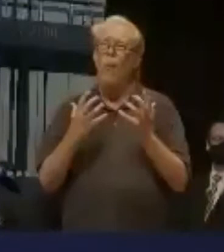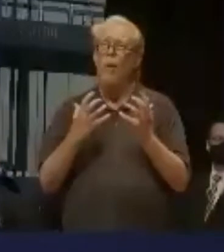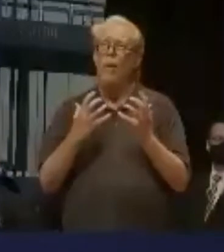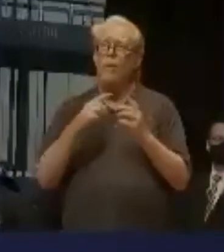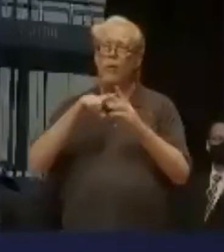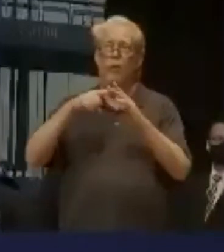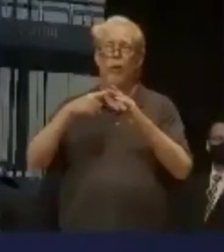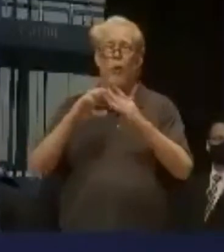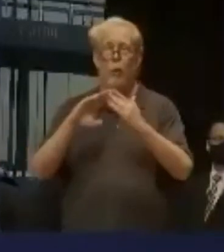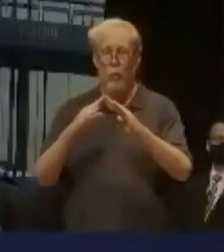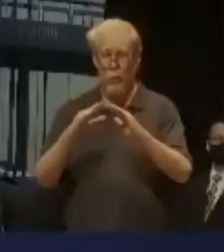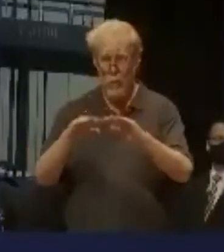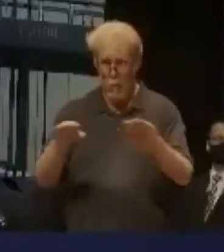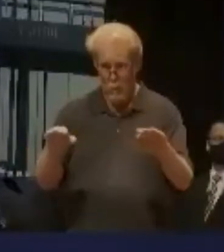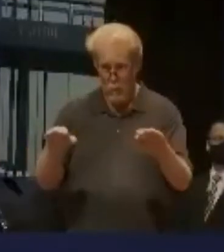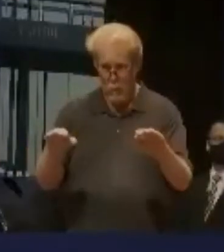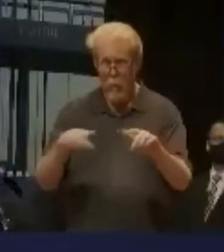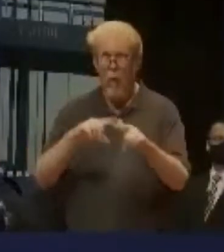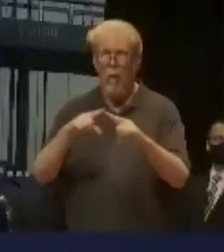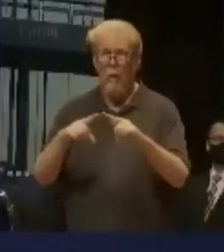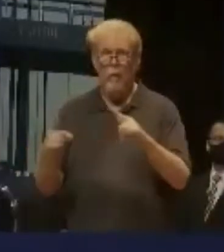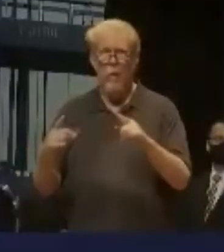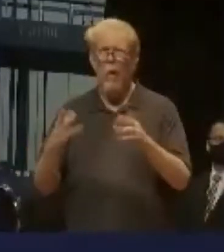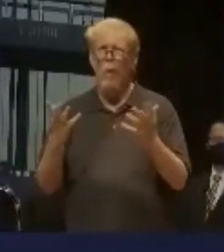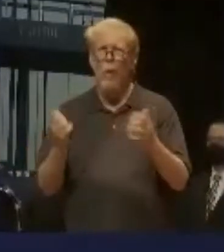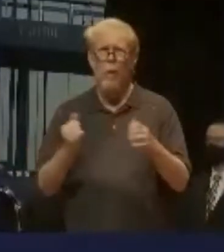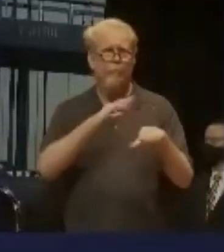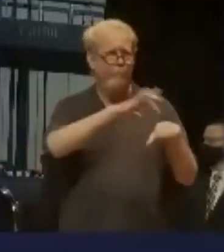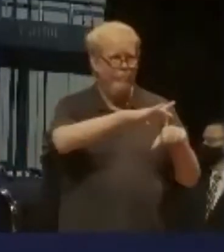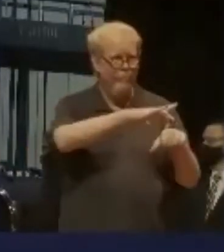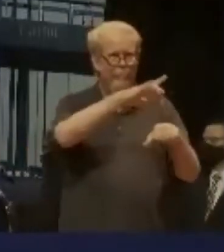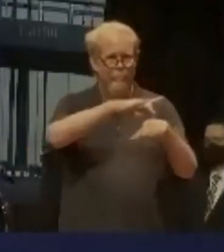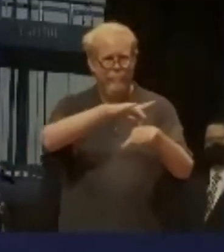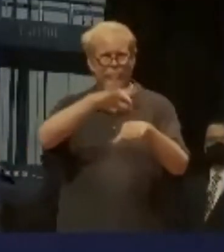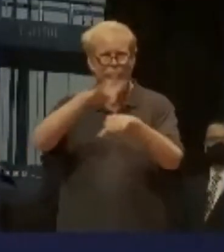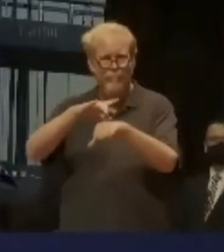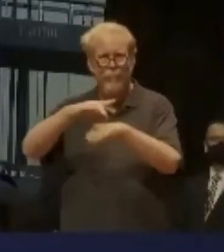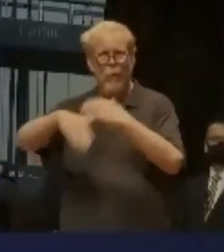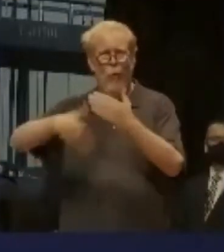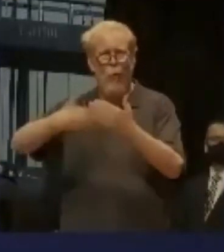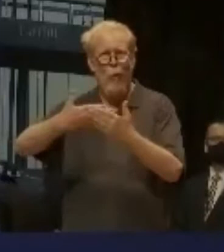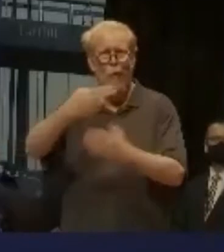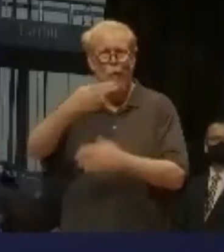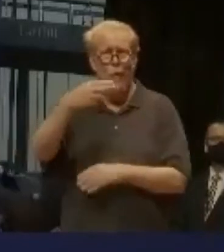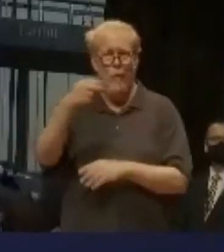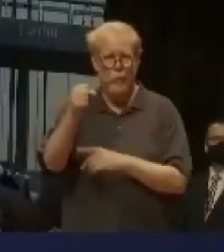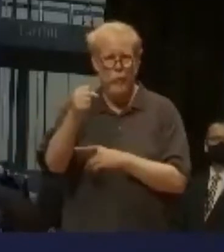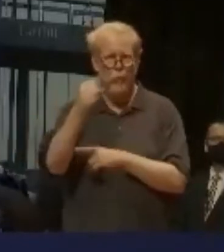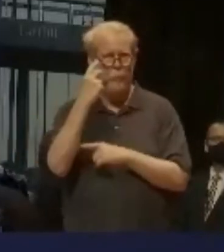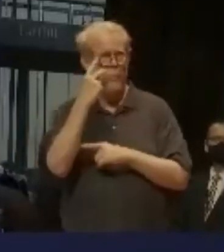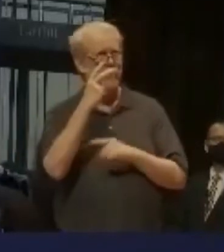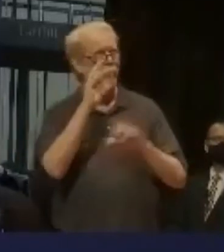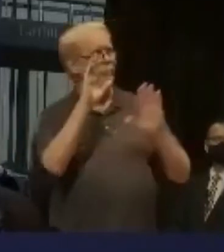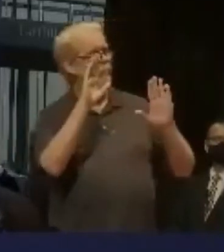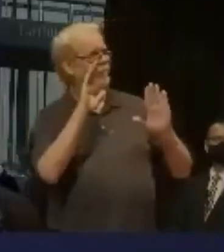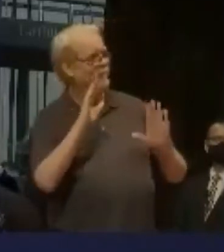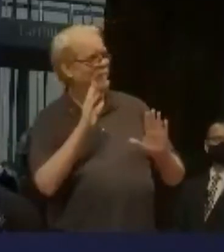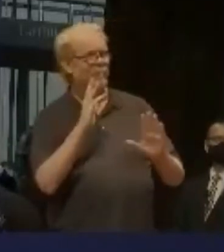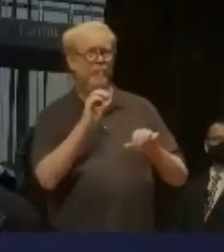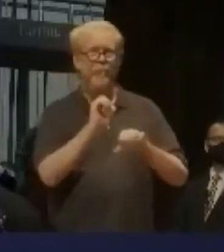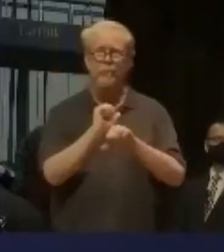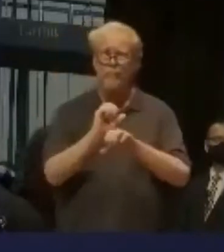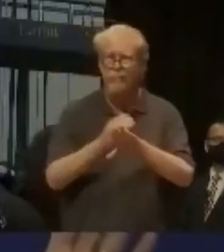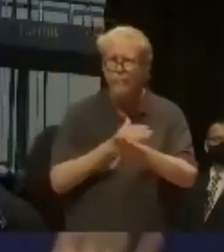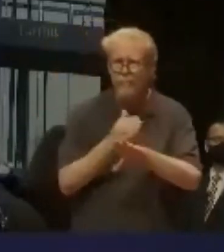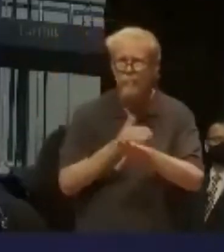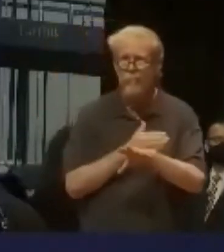En conferencia. Pero yo quería empezar a nivel comunitario con esas reuniones y ver también el trabajo que se estaba haciendo en los bachilleratos.